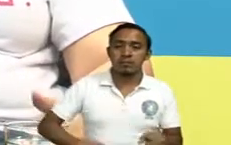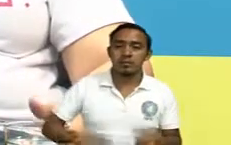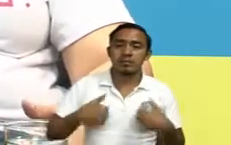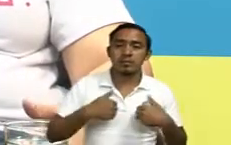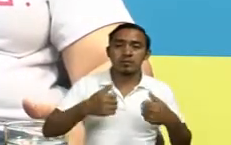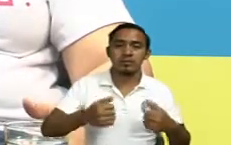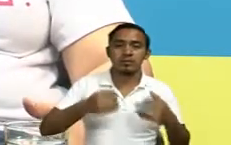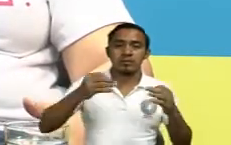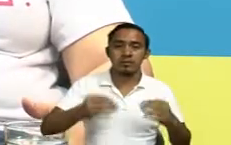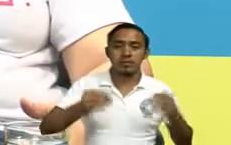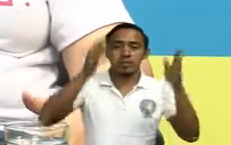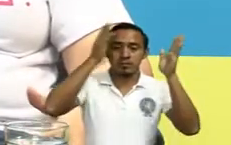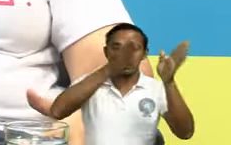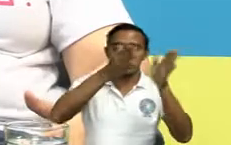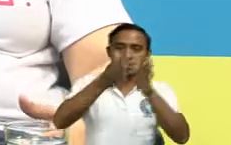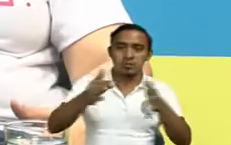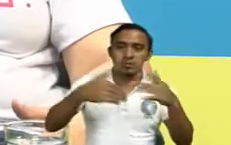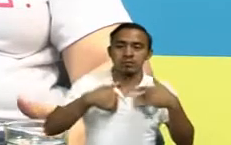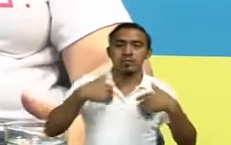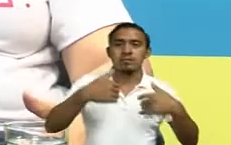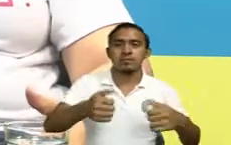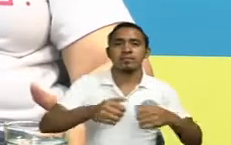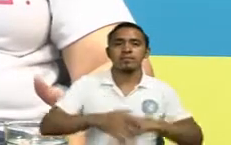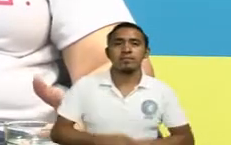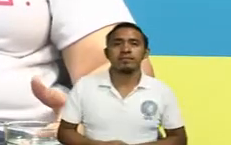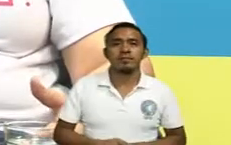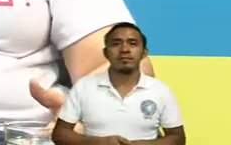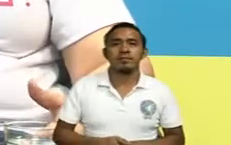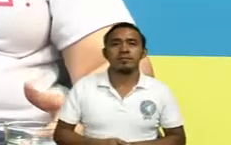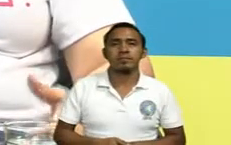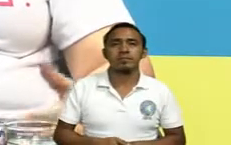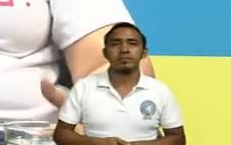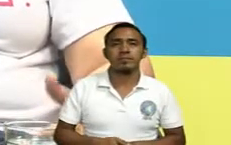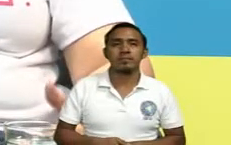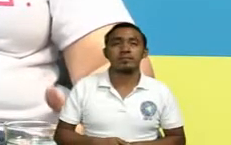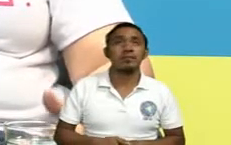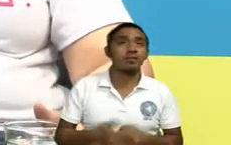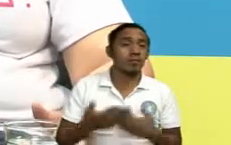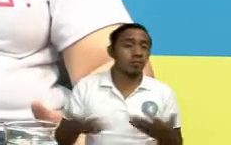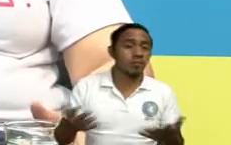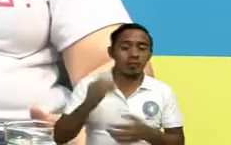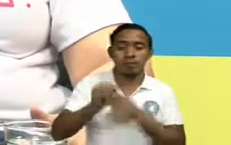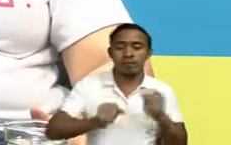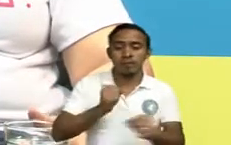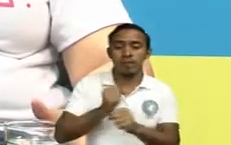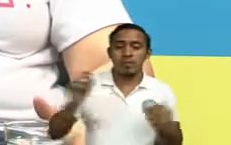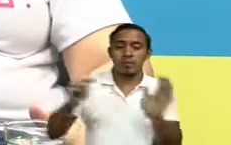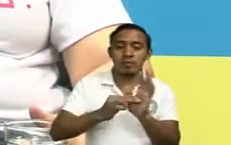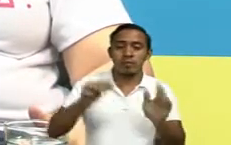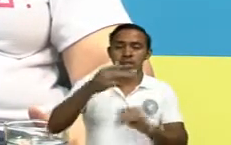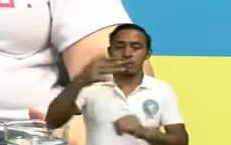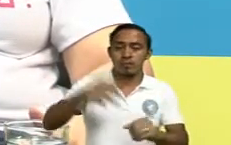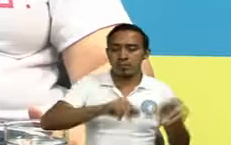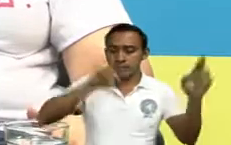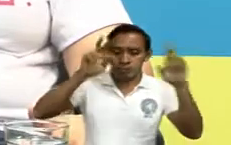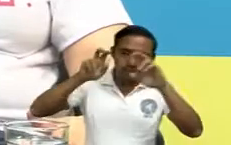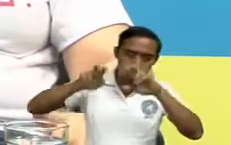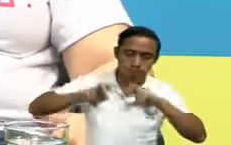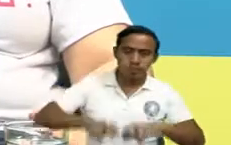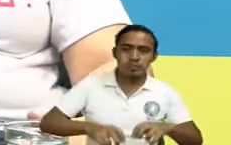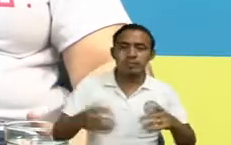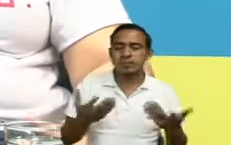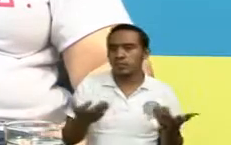brindar la atención en salud, pero como a partir del año 2009 se hace un estudio